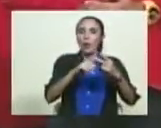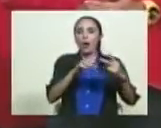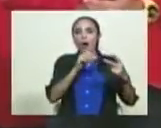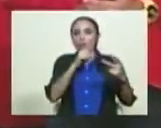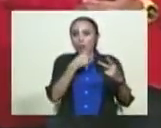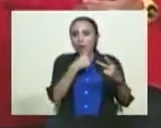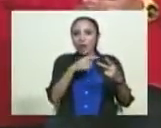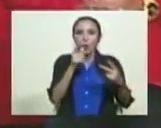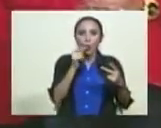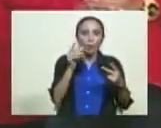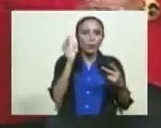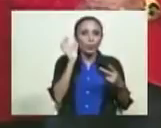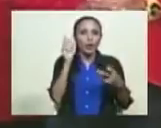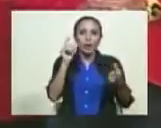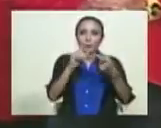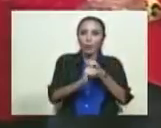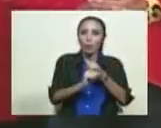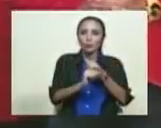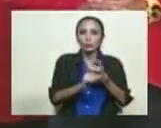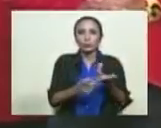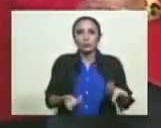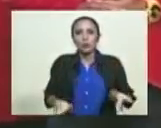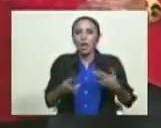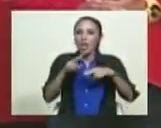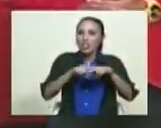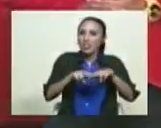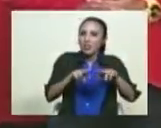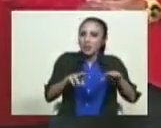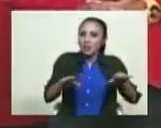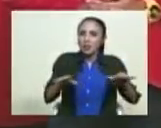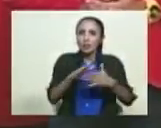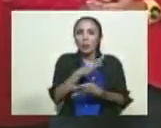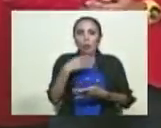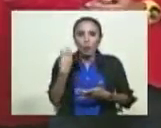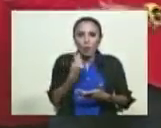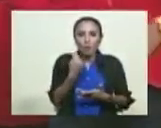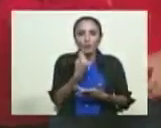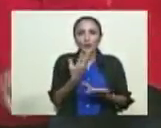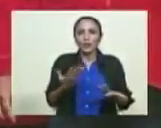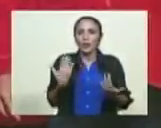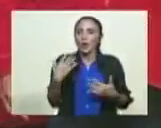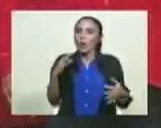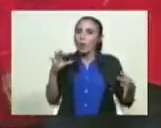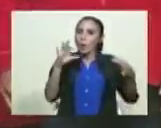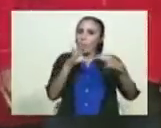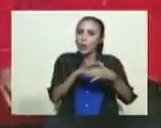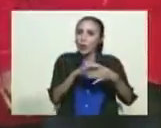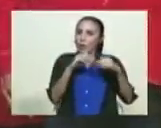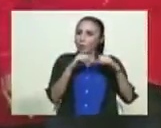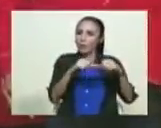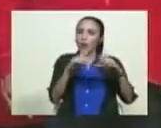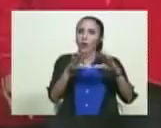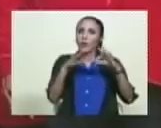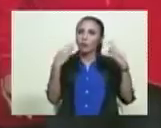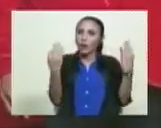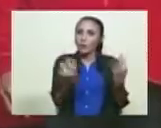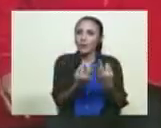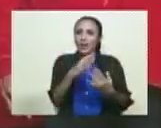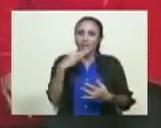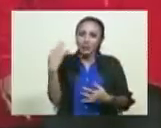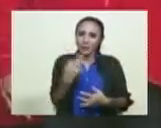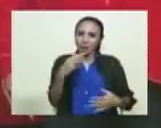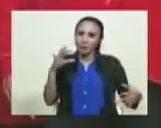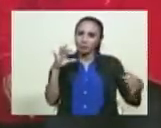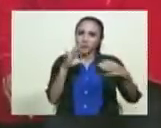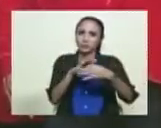hija, la abuela, la esposa, el niño, el joven. Unir hogares verdaderamente de